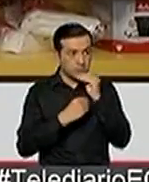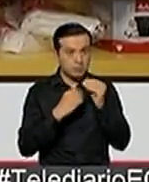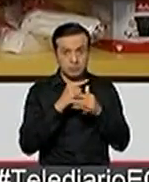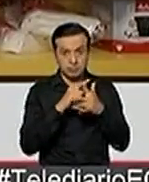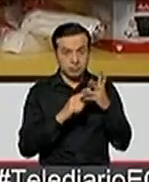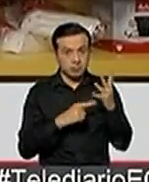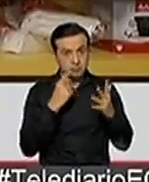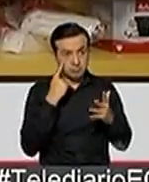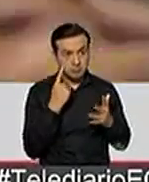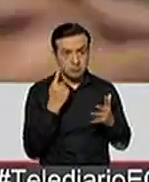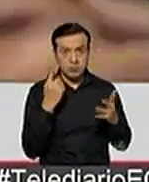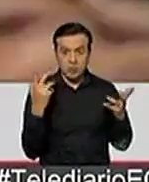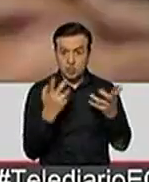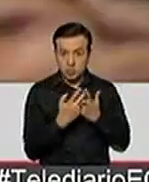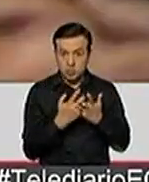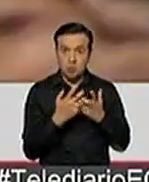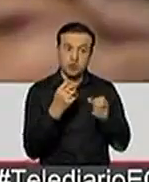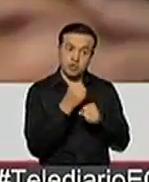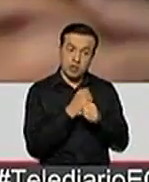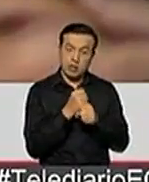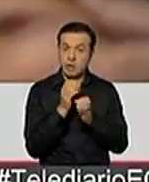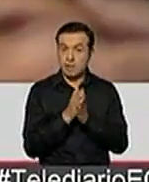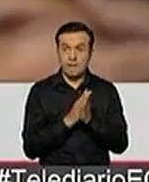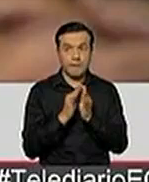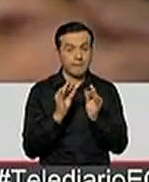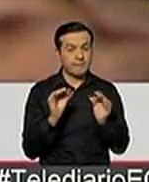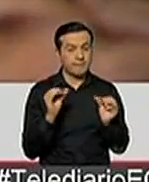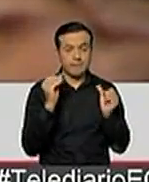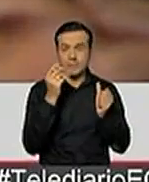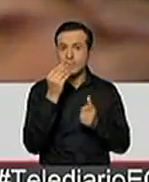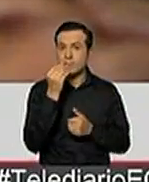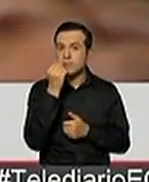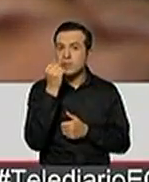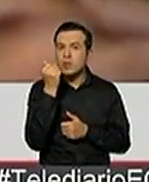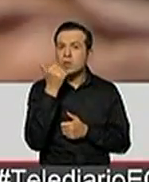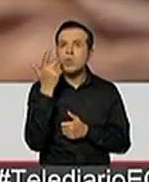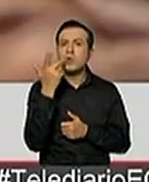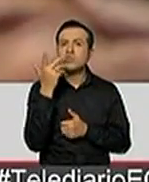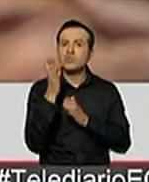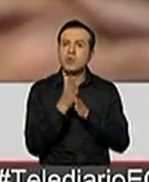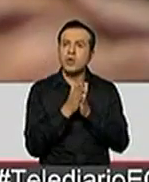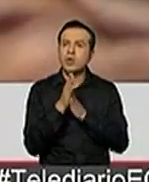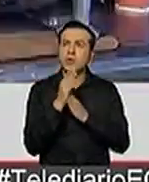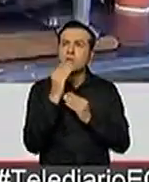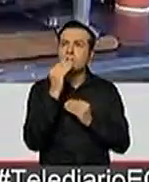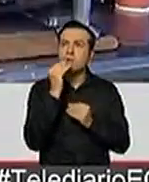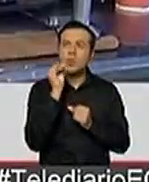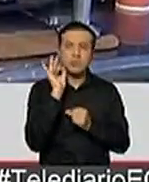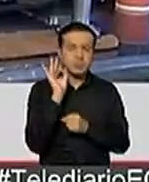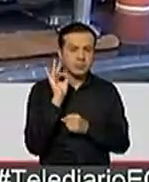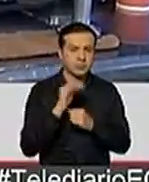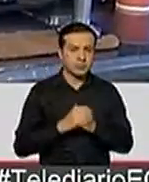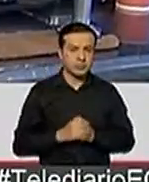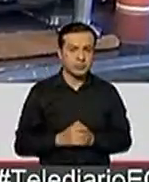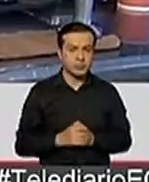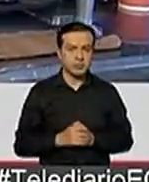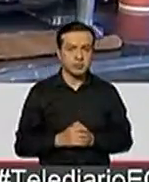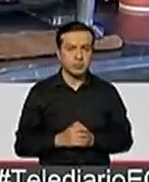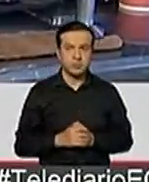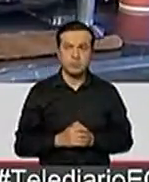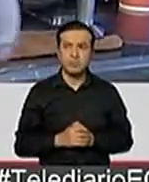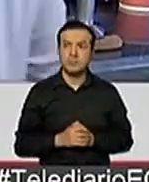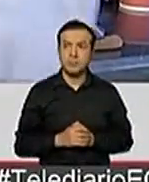del chocolate con el café. El cual sobresale por su textura achocolatada y su sabor frutal. En